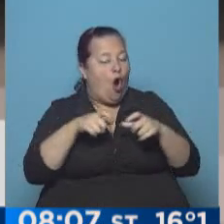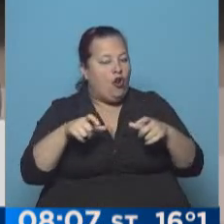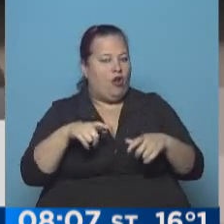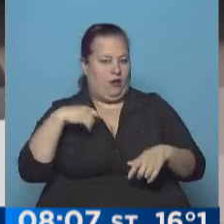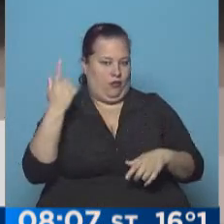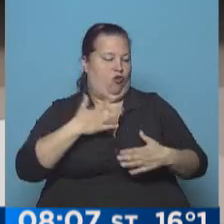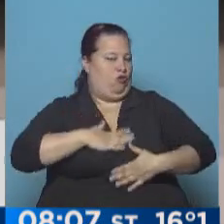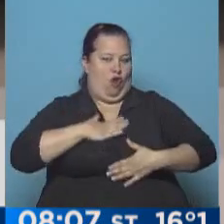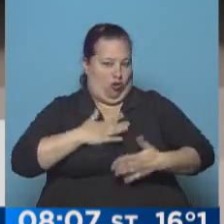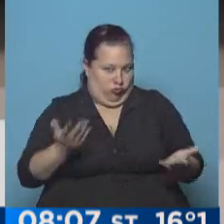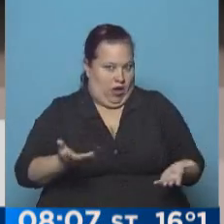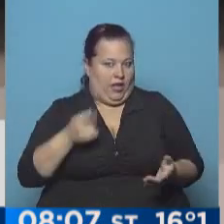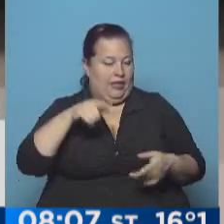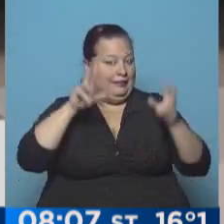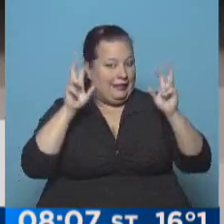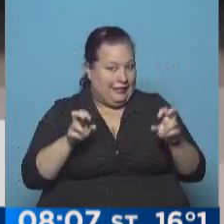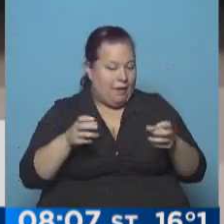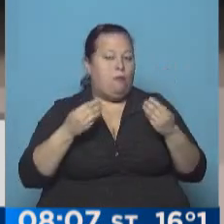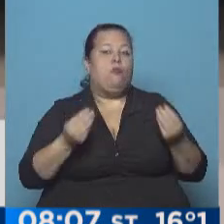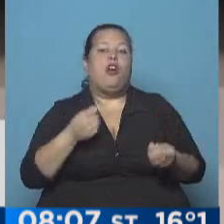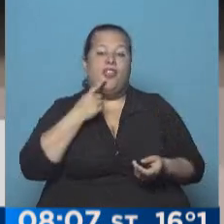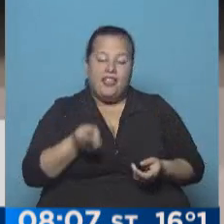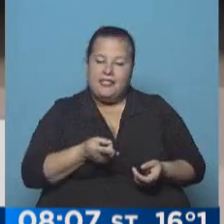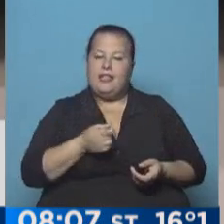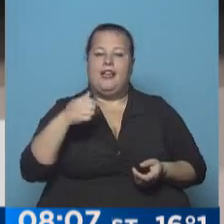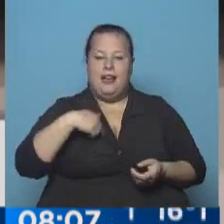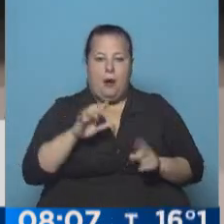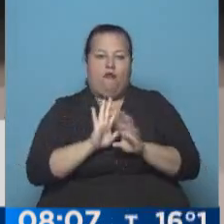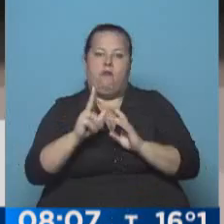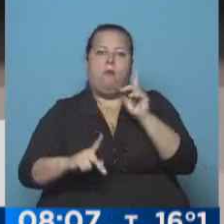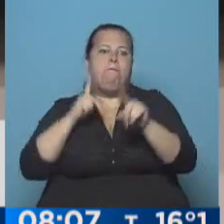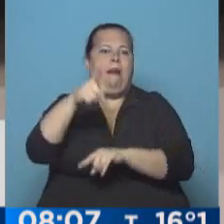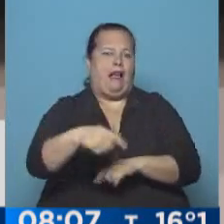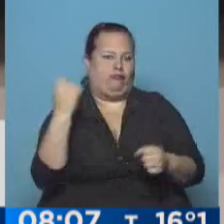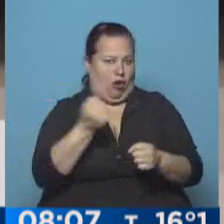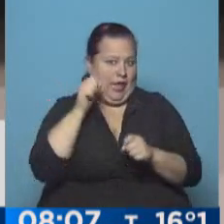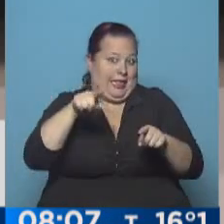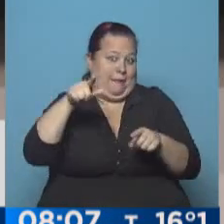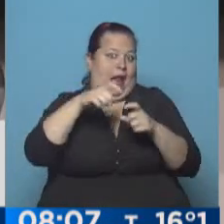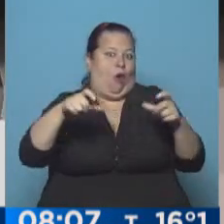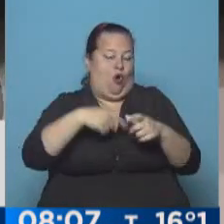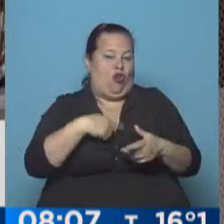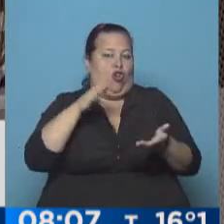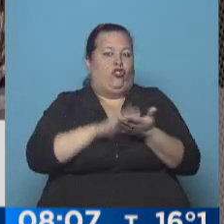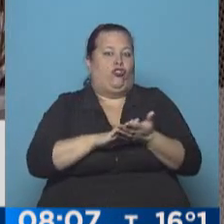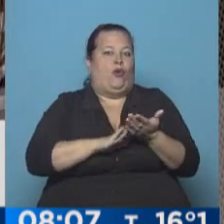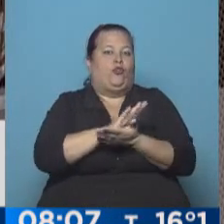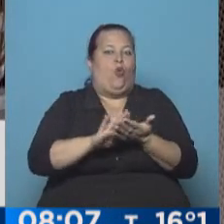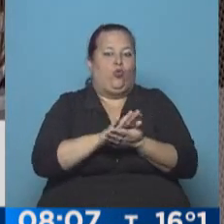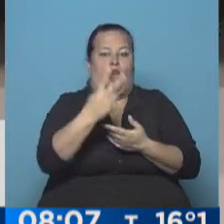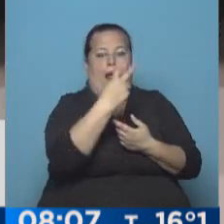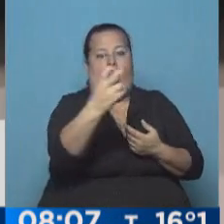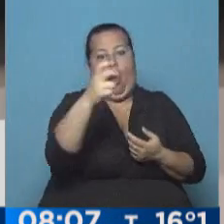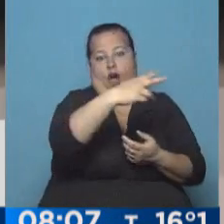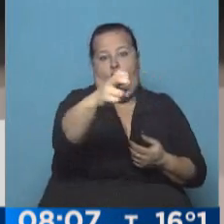muchísima satisfacción con este tema porque dice estamos dando un paso gigantesco para ellos para el tema de normalizar el cobro